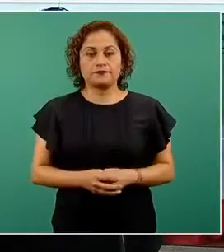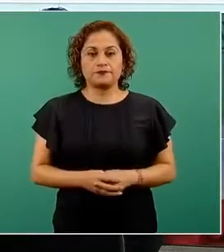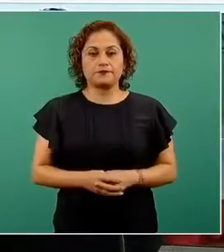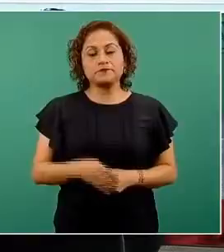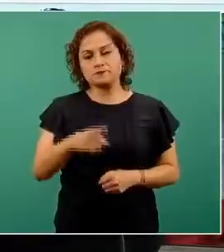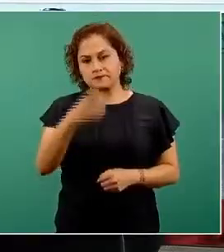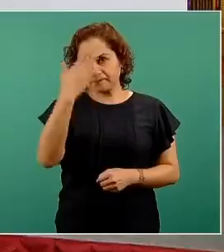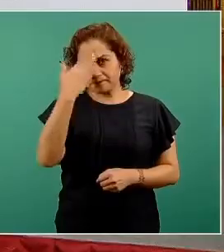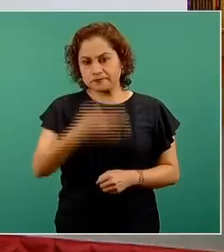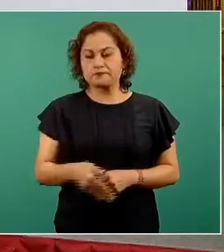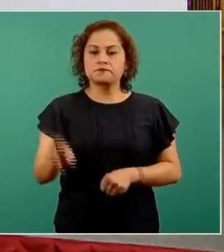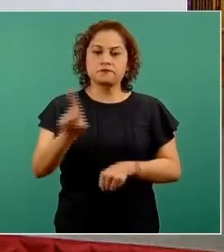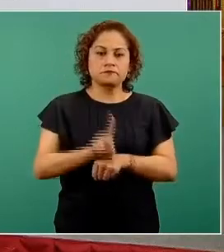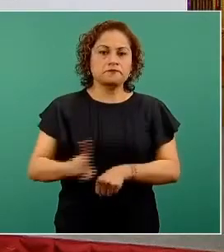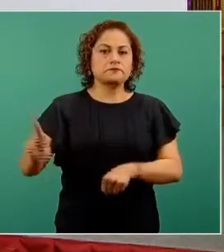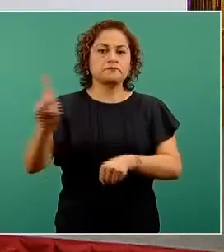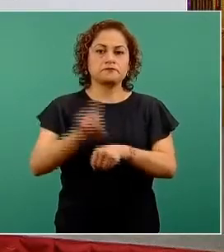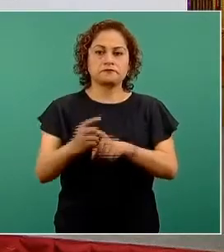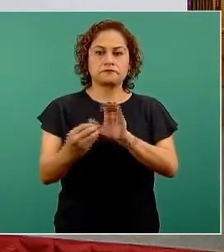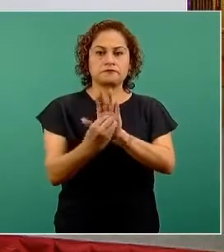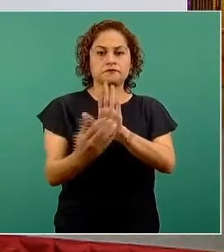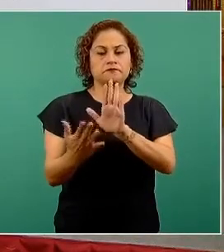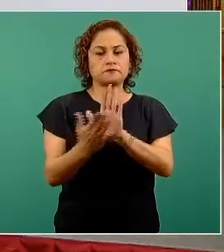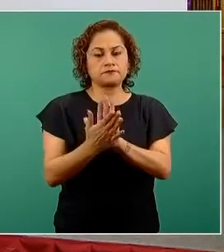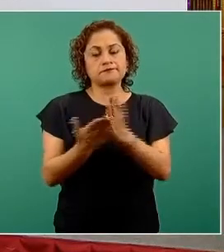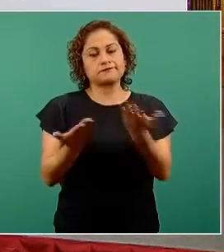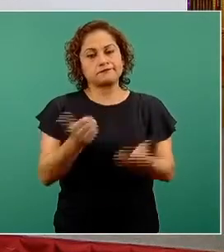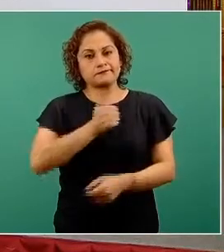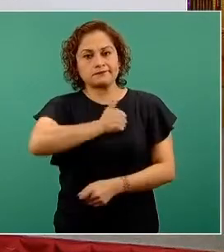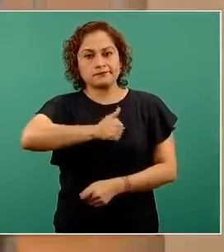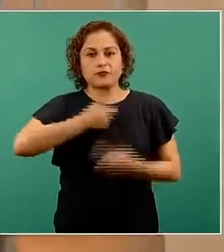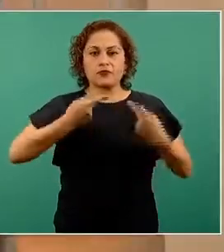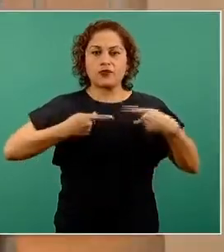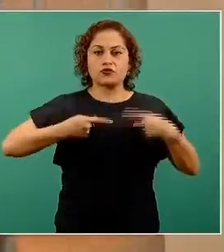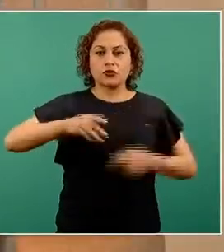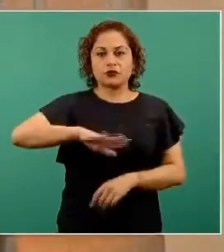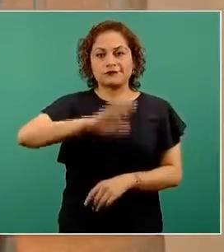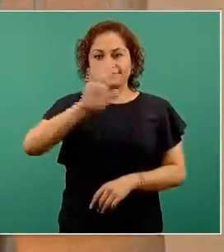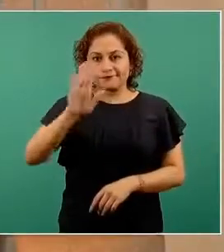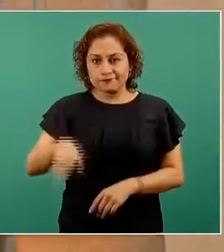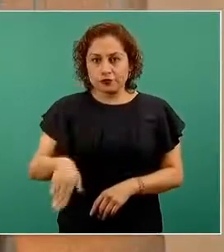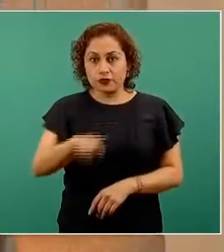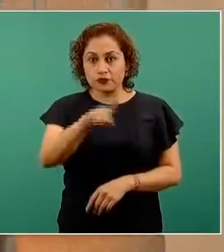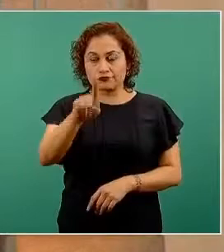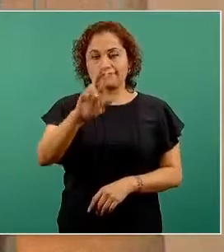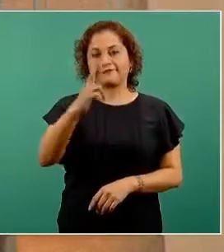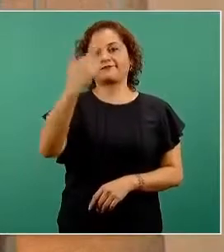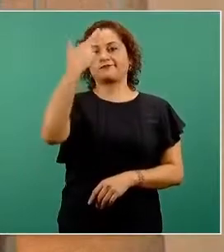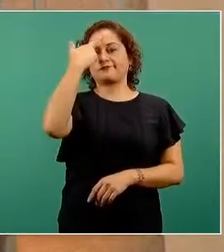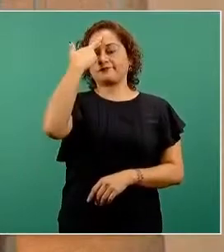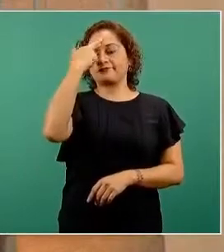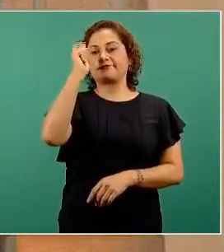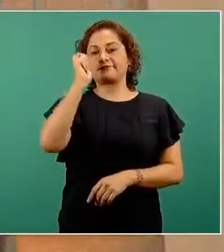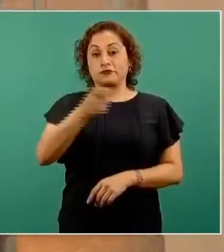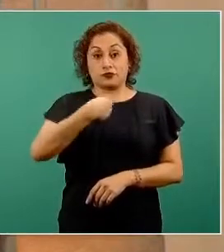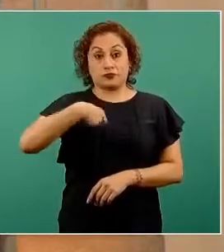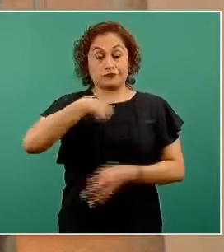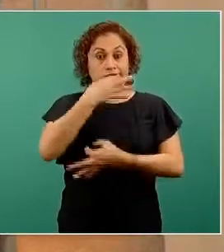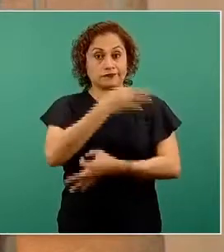las noches, la cifra de las lamentables defunciones, recordando, y esto nos ayuda también a comunicar a